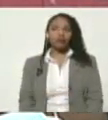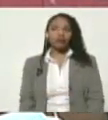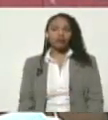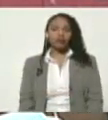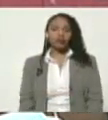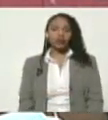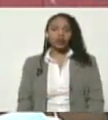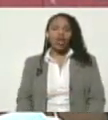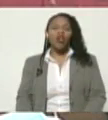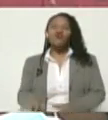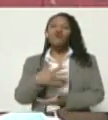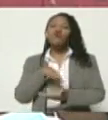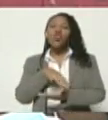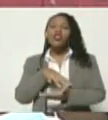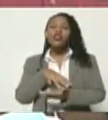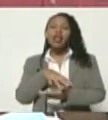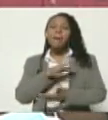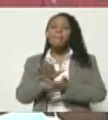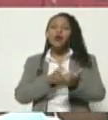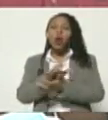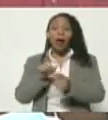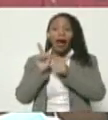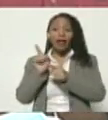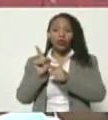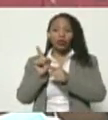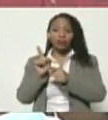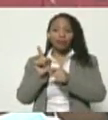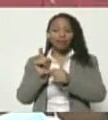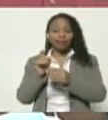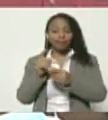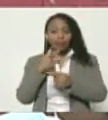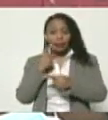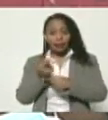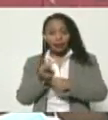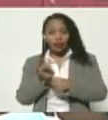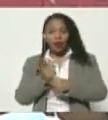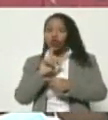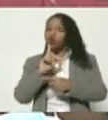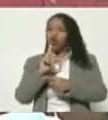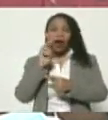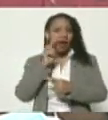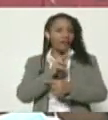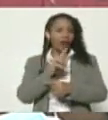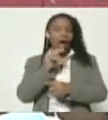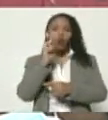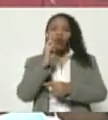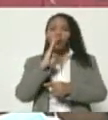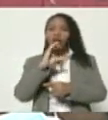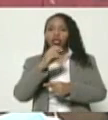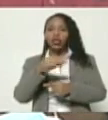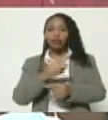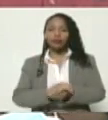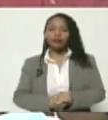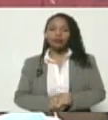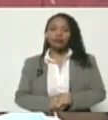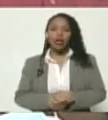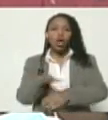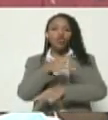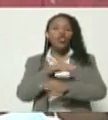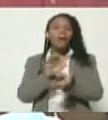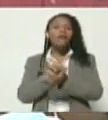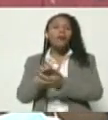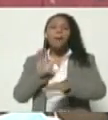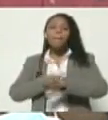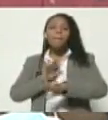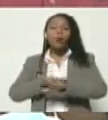donde ha habido problemas, esto es autocríticamente, no tiene nada que ver con la VC. Donde ha habido problemas,